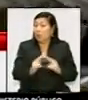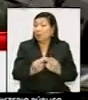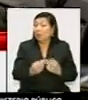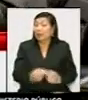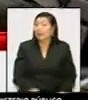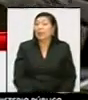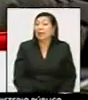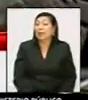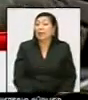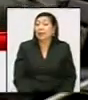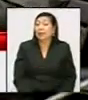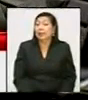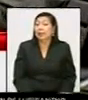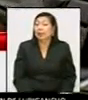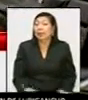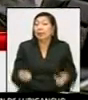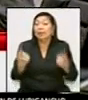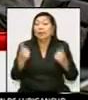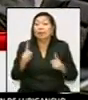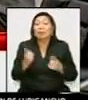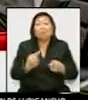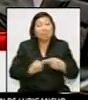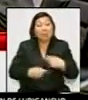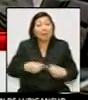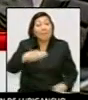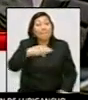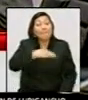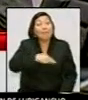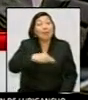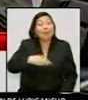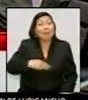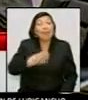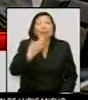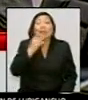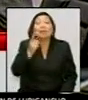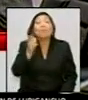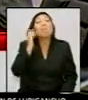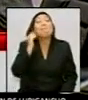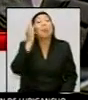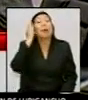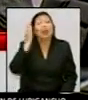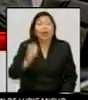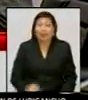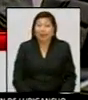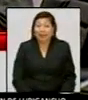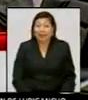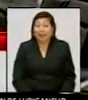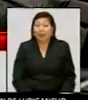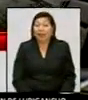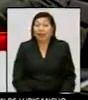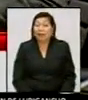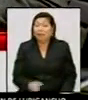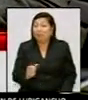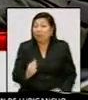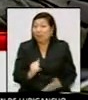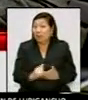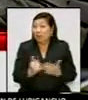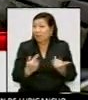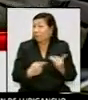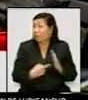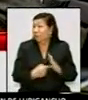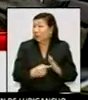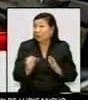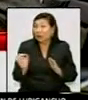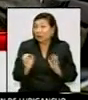tocamos, acordamos que venga el ministro, porque él es el que decide. los funcionarios que están presentes,